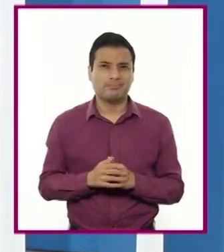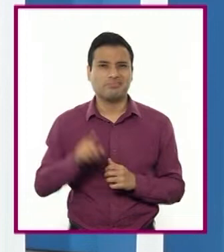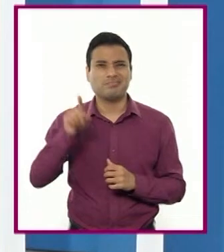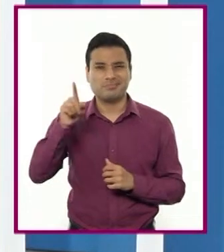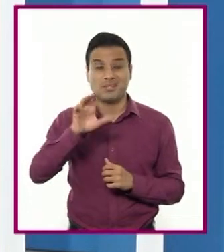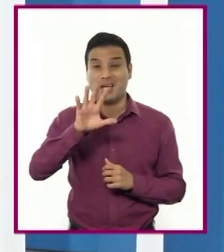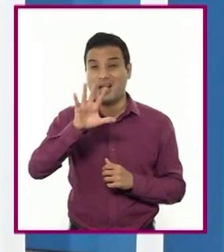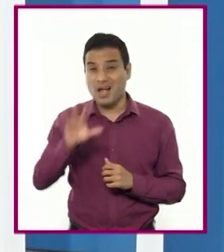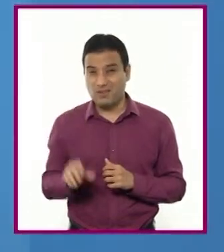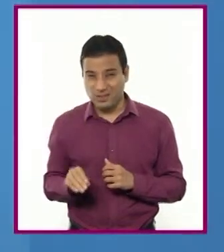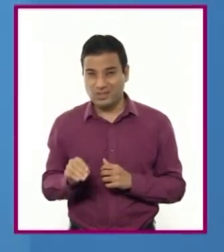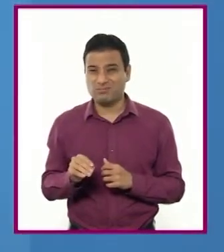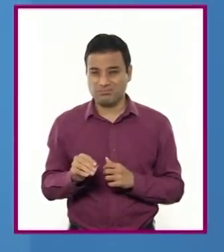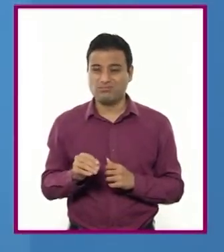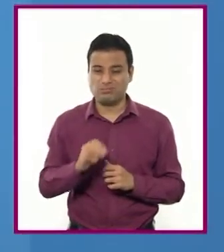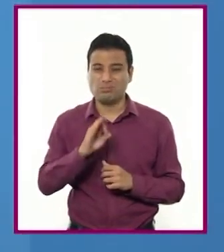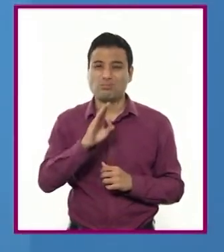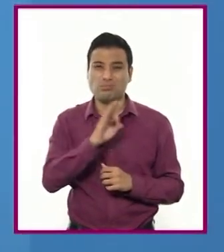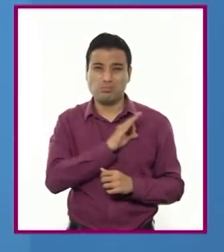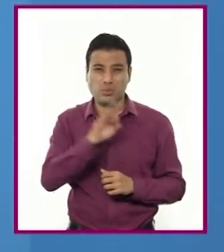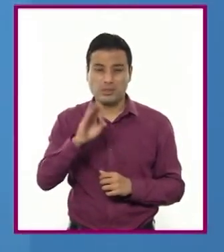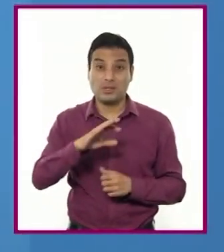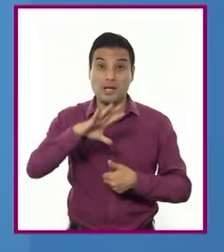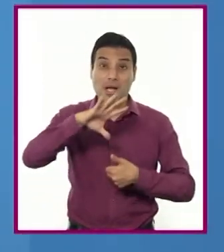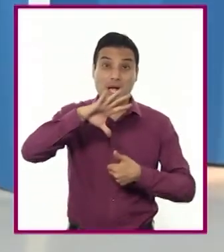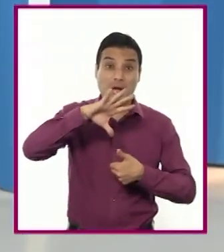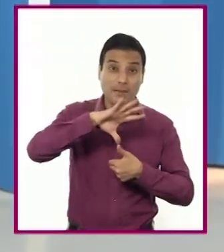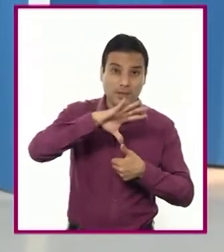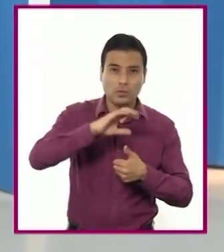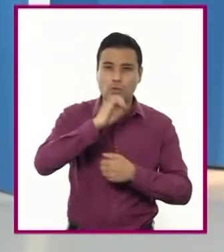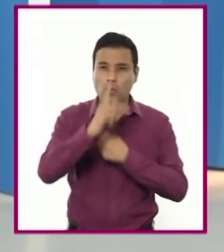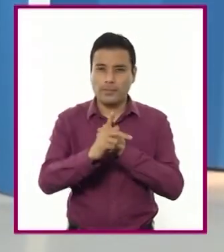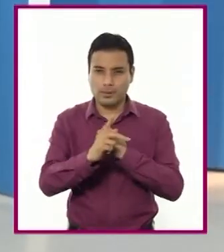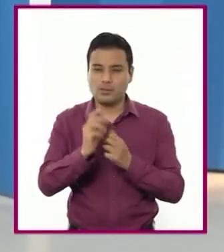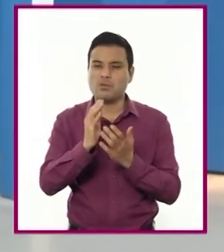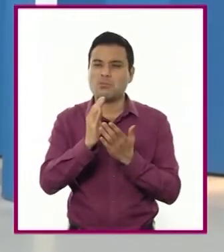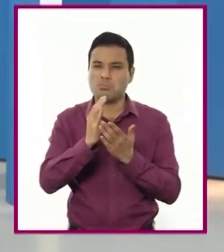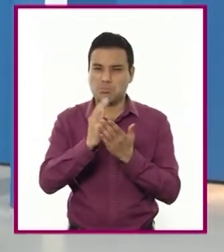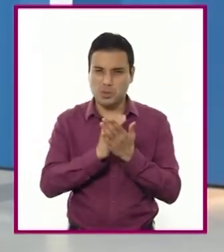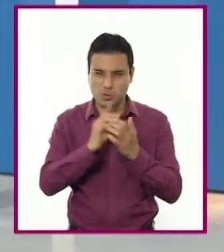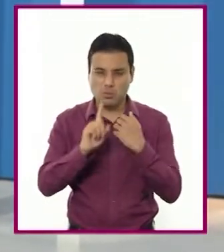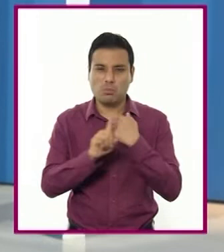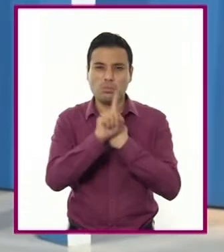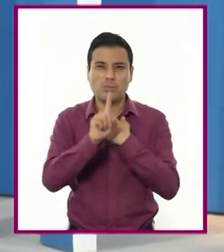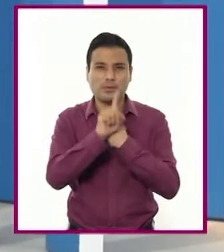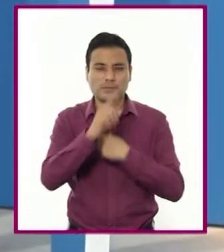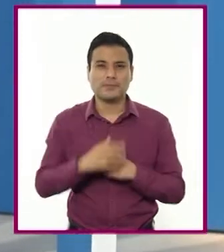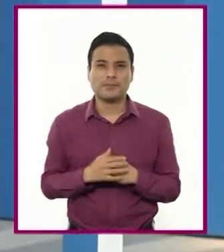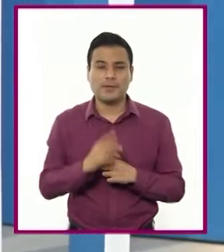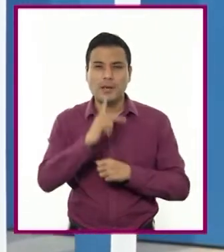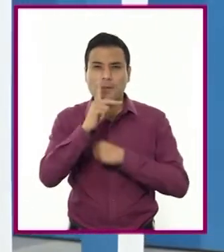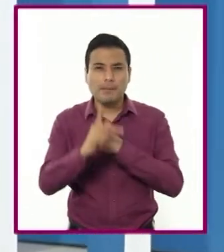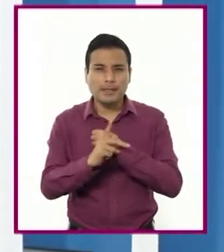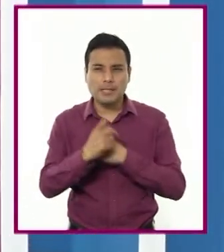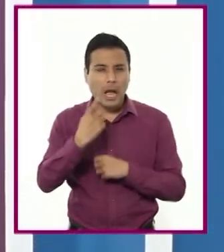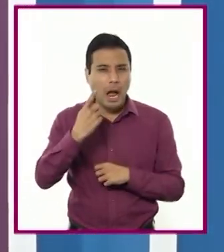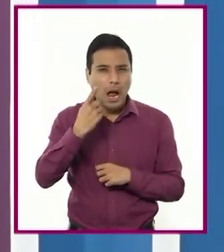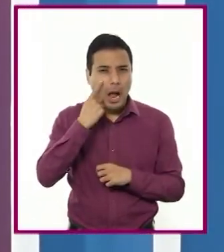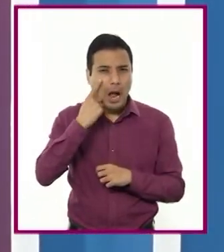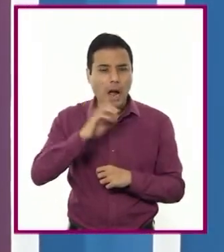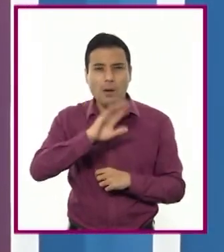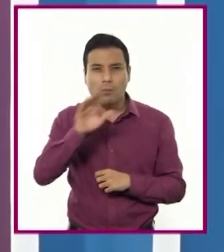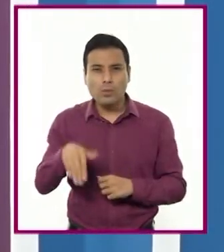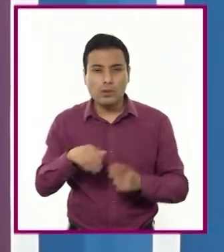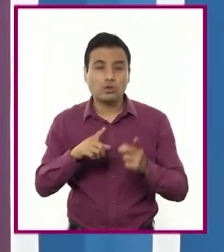África subsahariana que en América del Norte y en Europa. Los países con mayores tasas de mortalidad se concentran